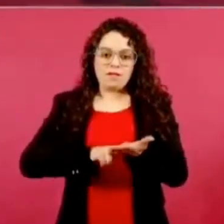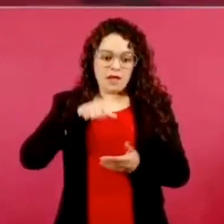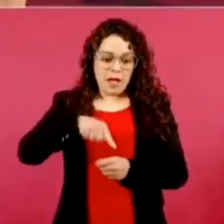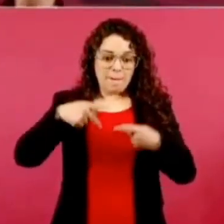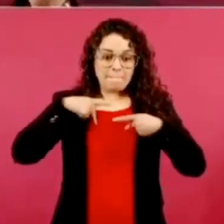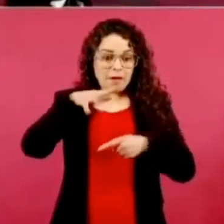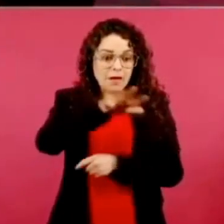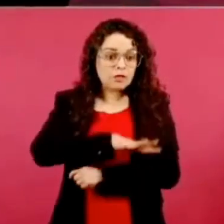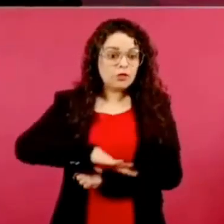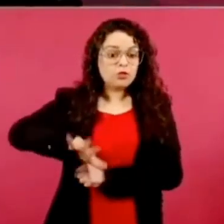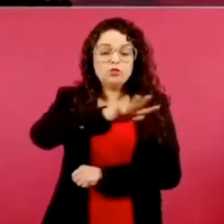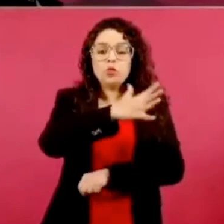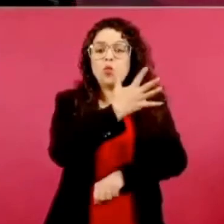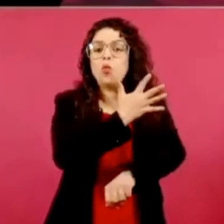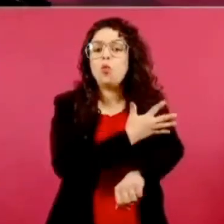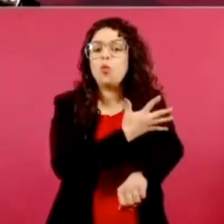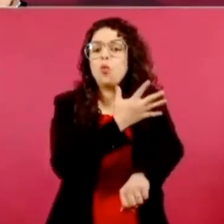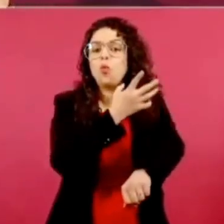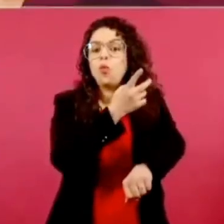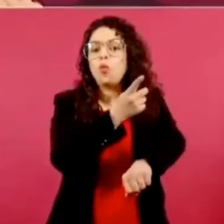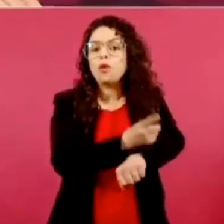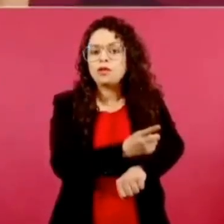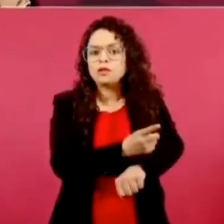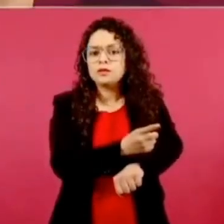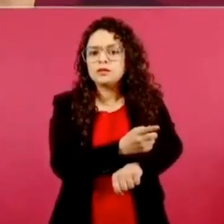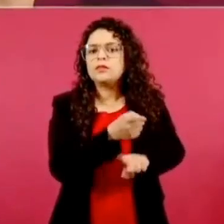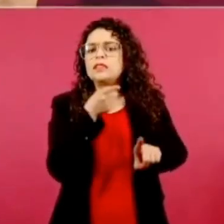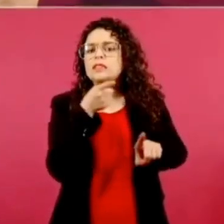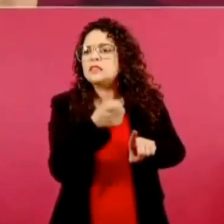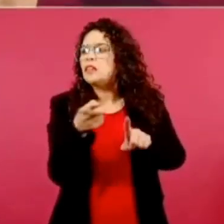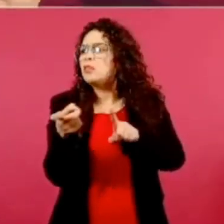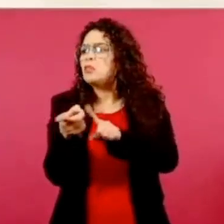Y eso tiene que ver con nuestras culturas.